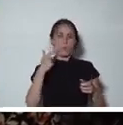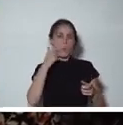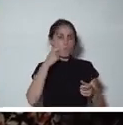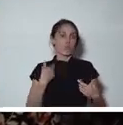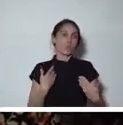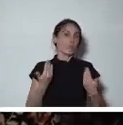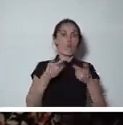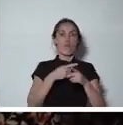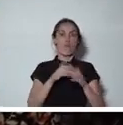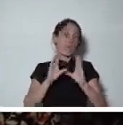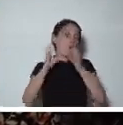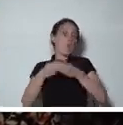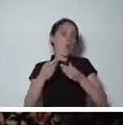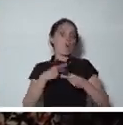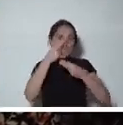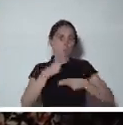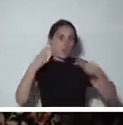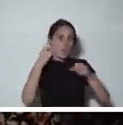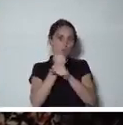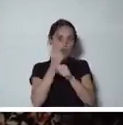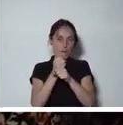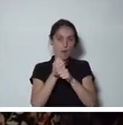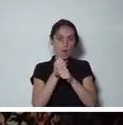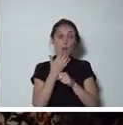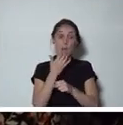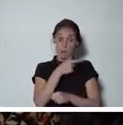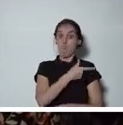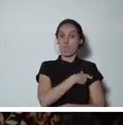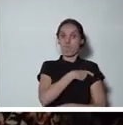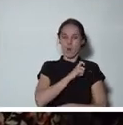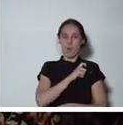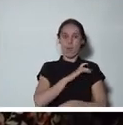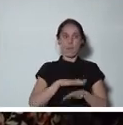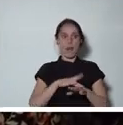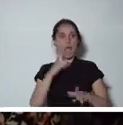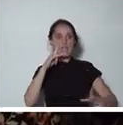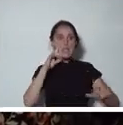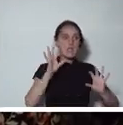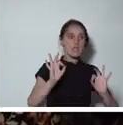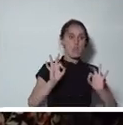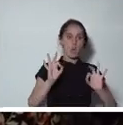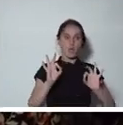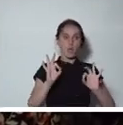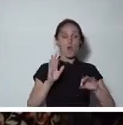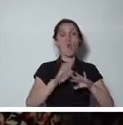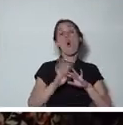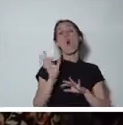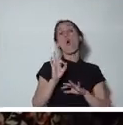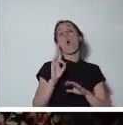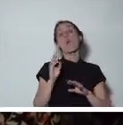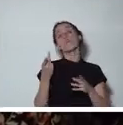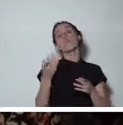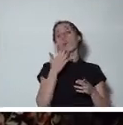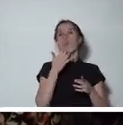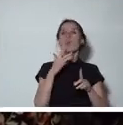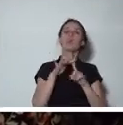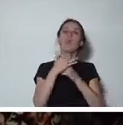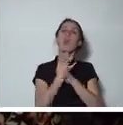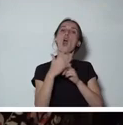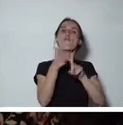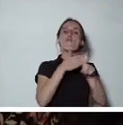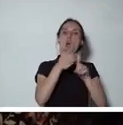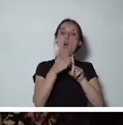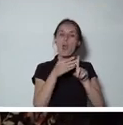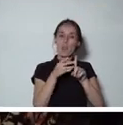para cosas tan importantes como es preservar la seguridad y prevenir no las las agresiones y las situaciones de violencia pues